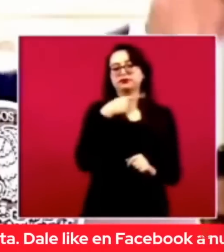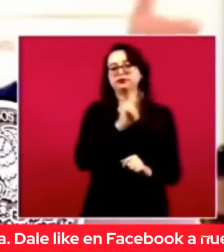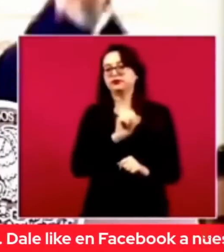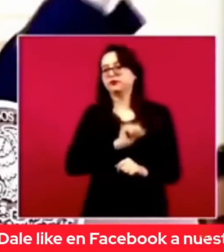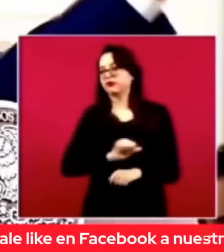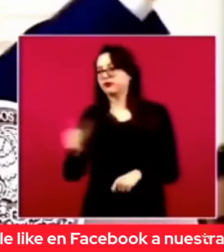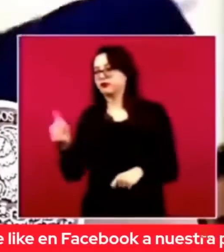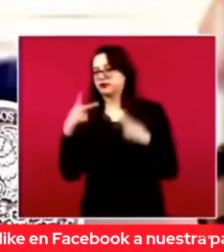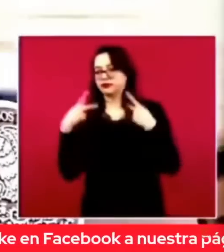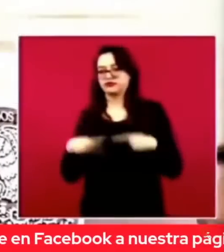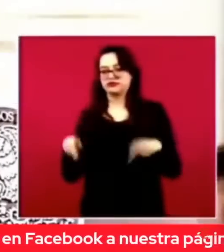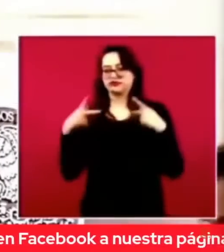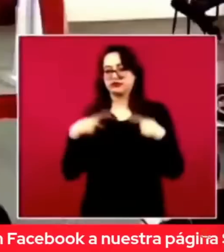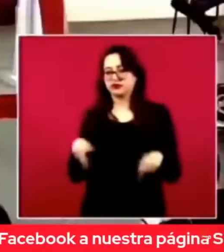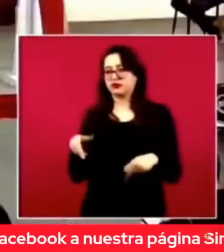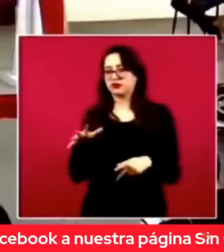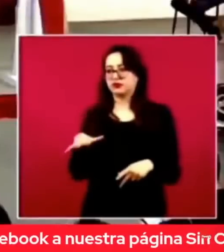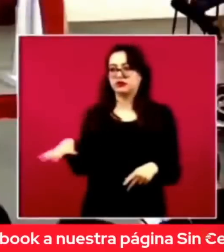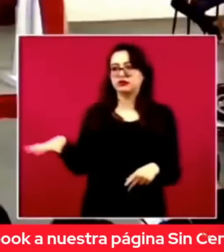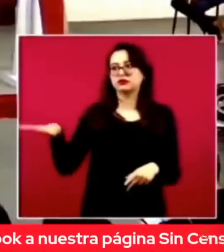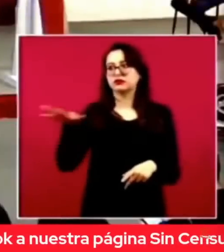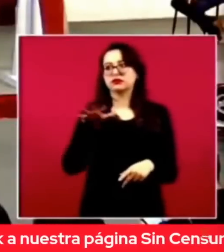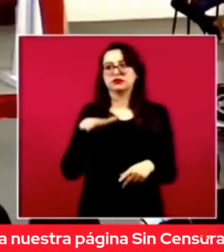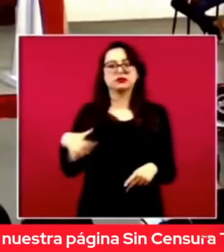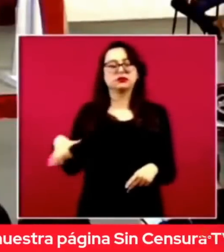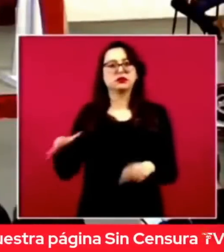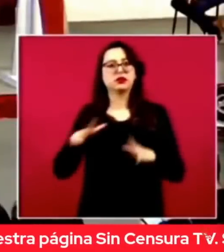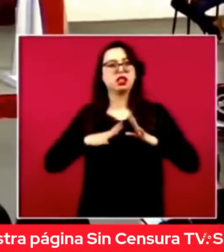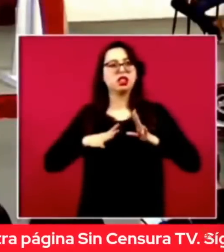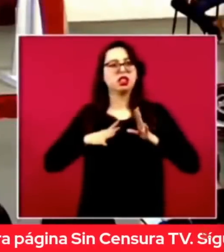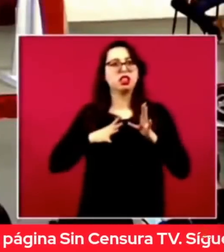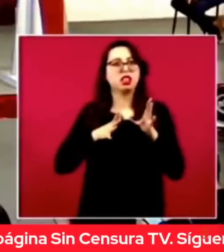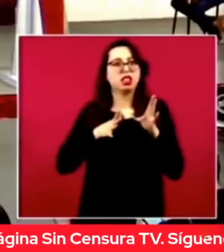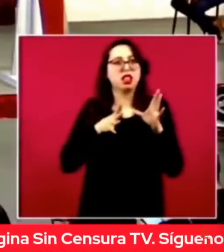porque quiere figurar